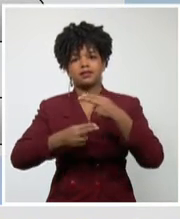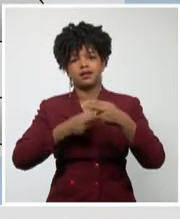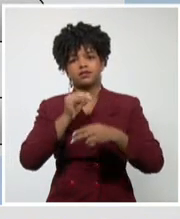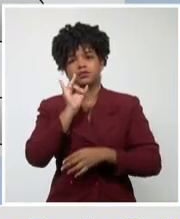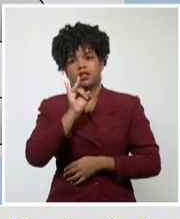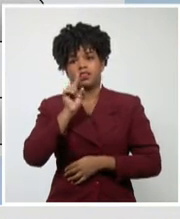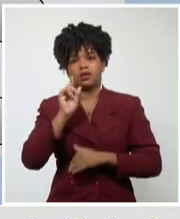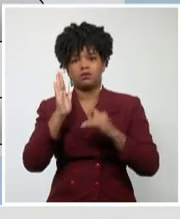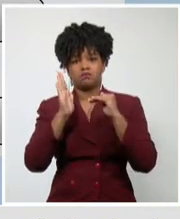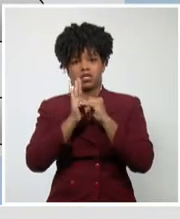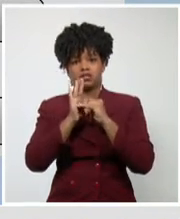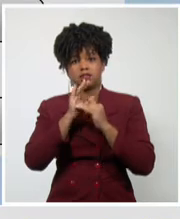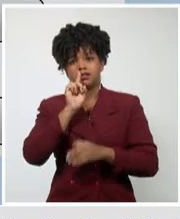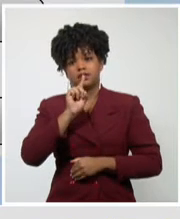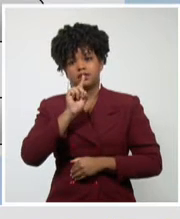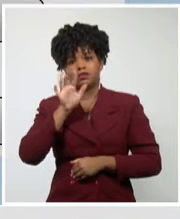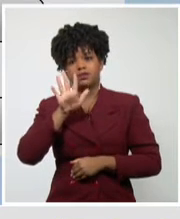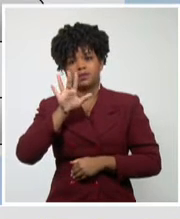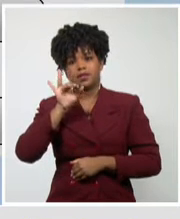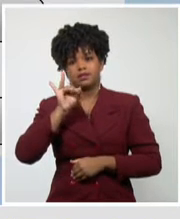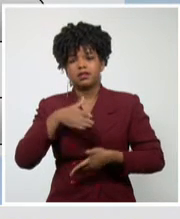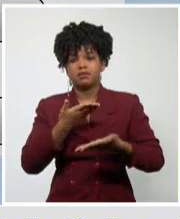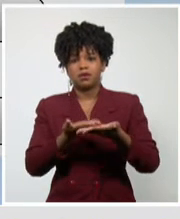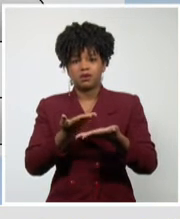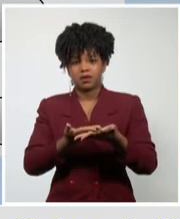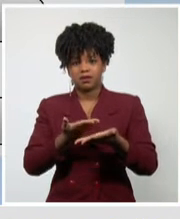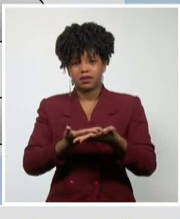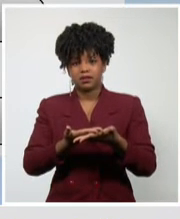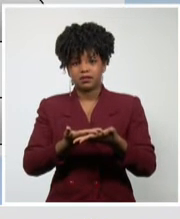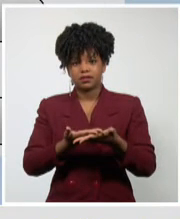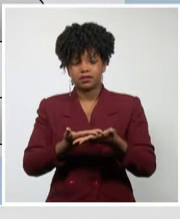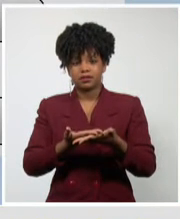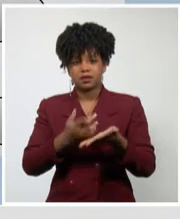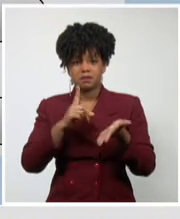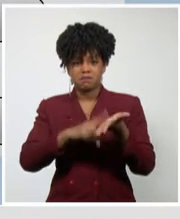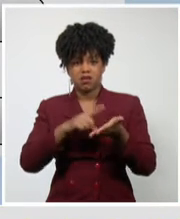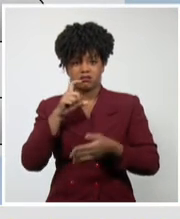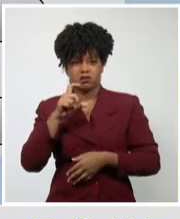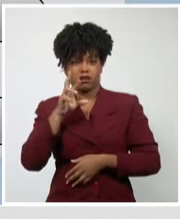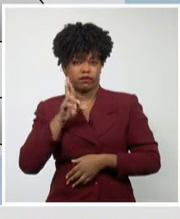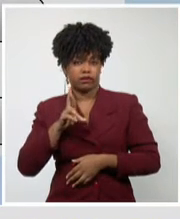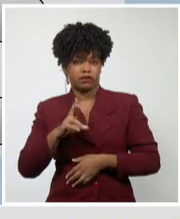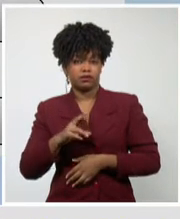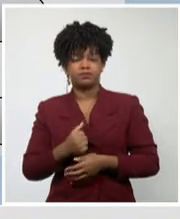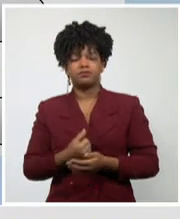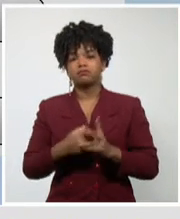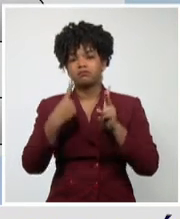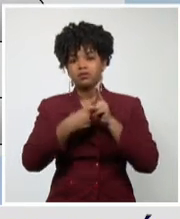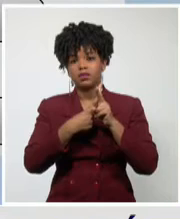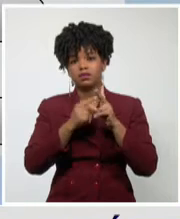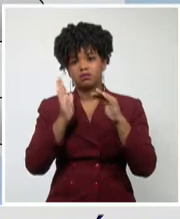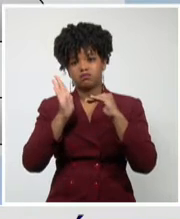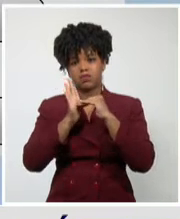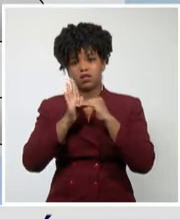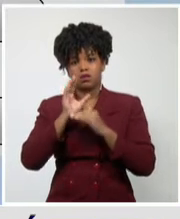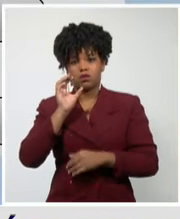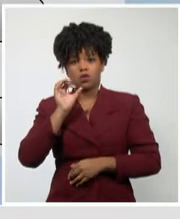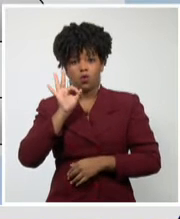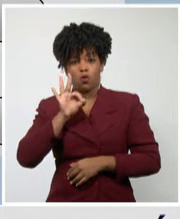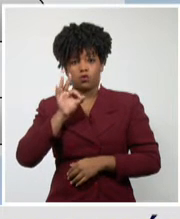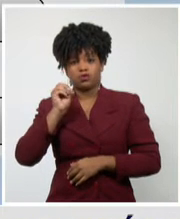71.157 muestras realizados el PCR, y 1.804 han